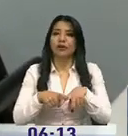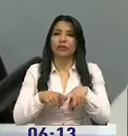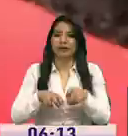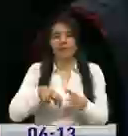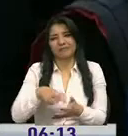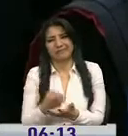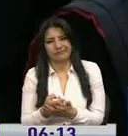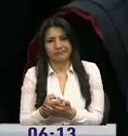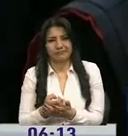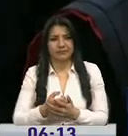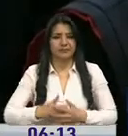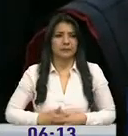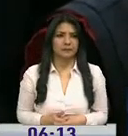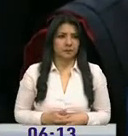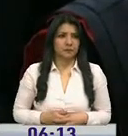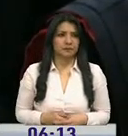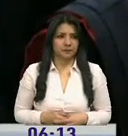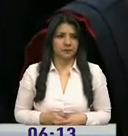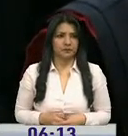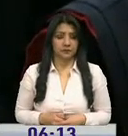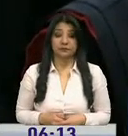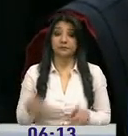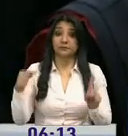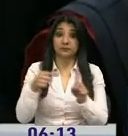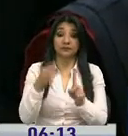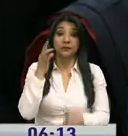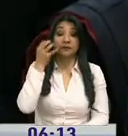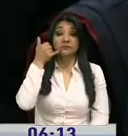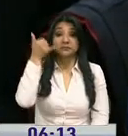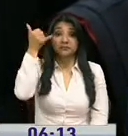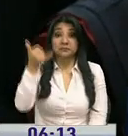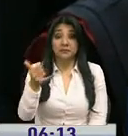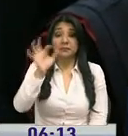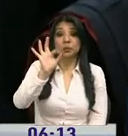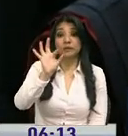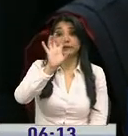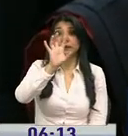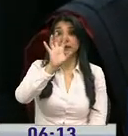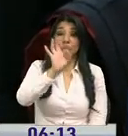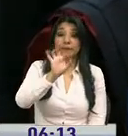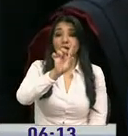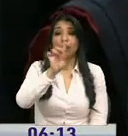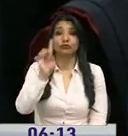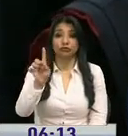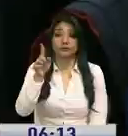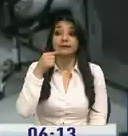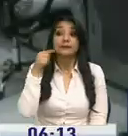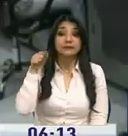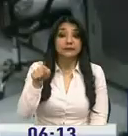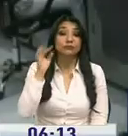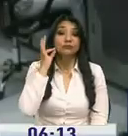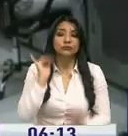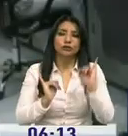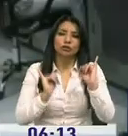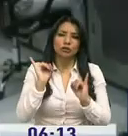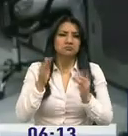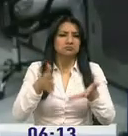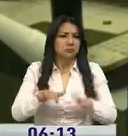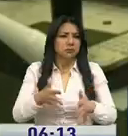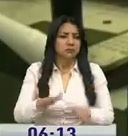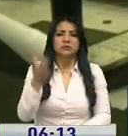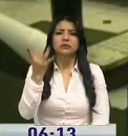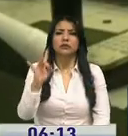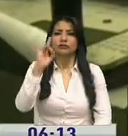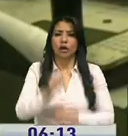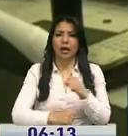un lado. El guía nos llamó y nos alertó diciendo que una señorita de edad aproximadamente unos